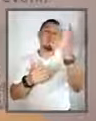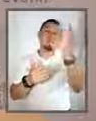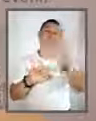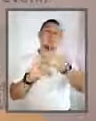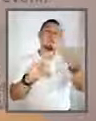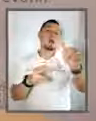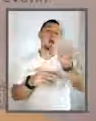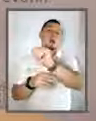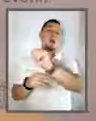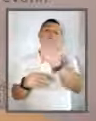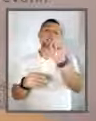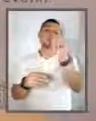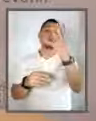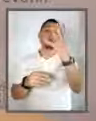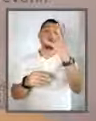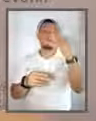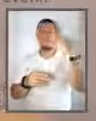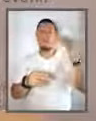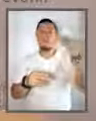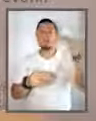al 24 de marzo.